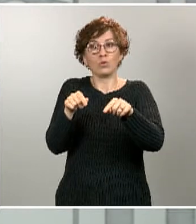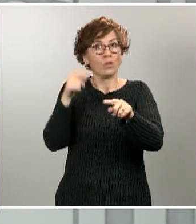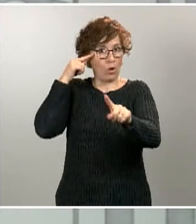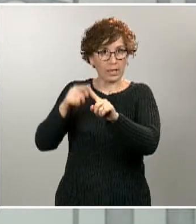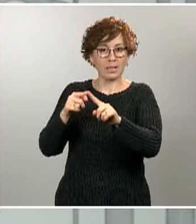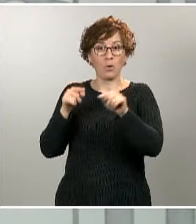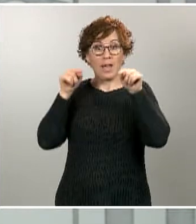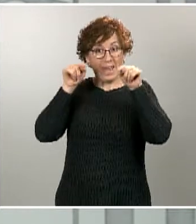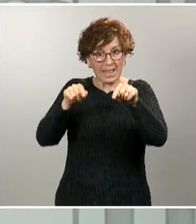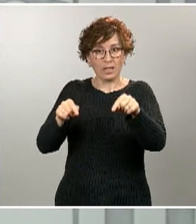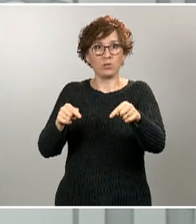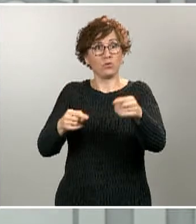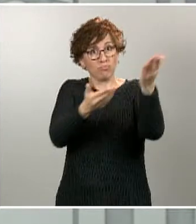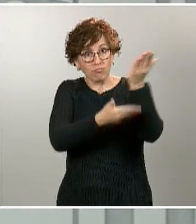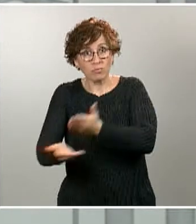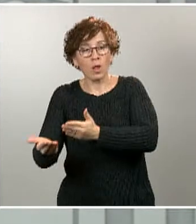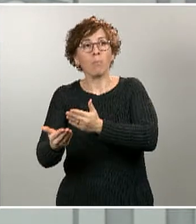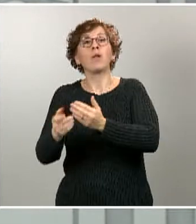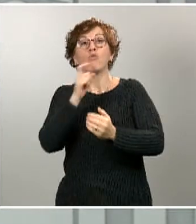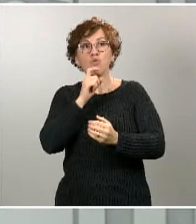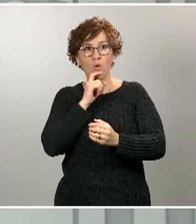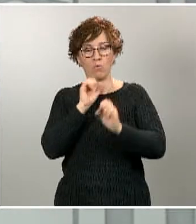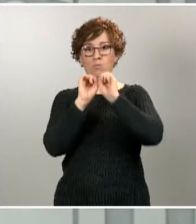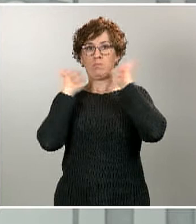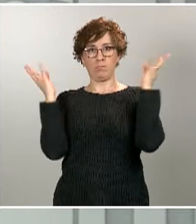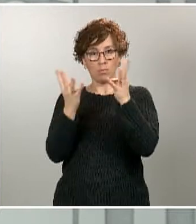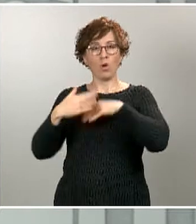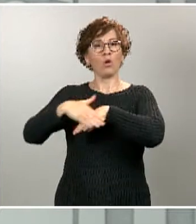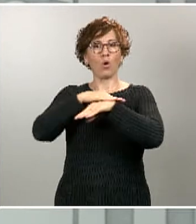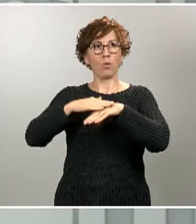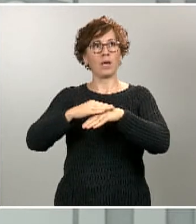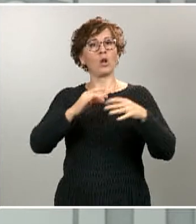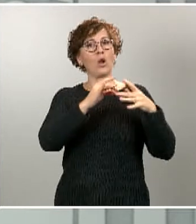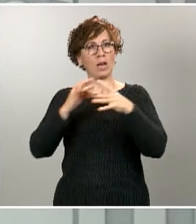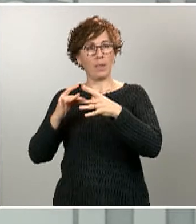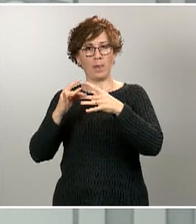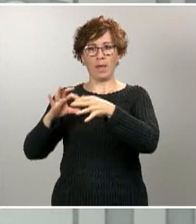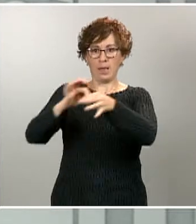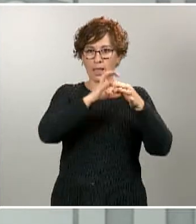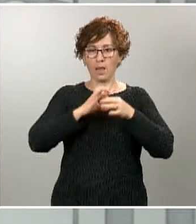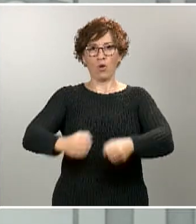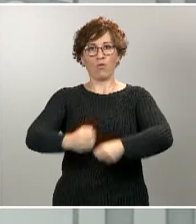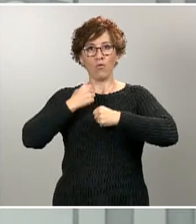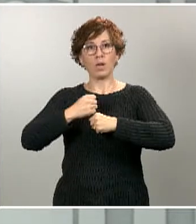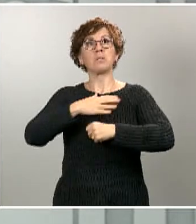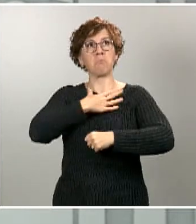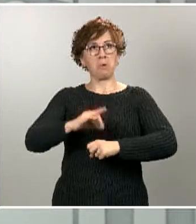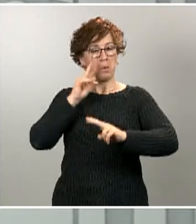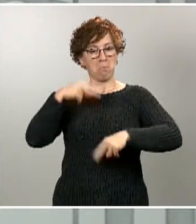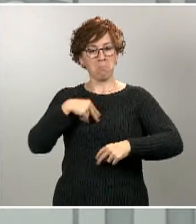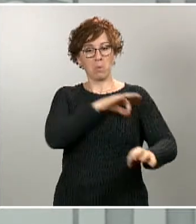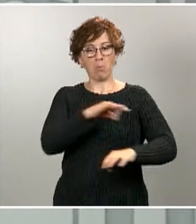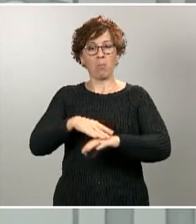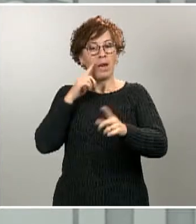Gobierno cohesionado, fuerte, un Gobierno que está en condiciones de poder pivotar ese proyecto colectivo, insistimos, que nos